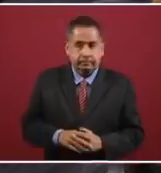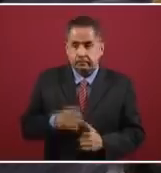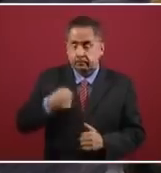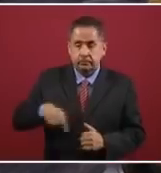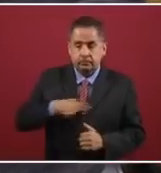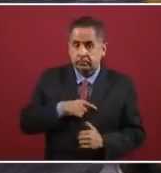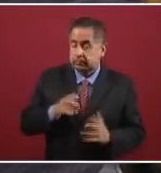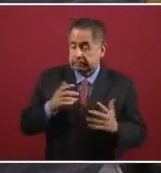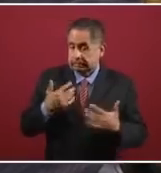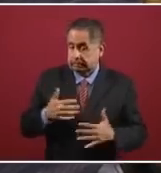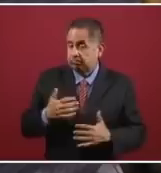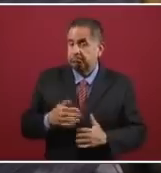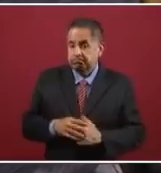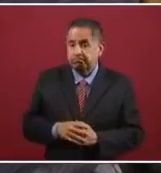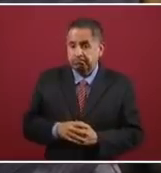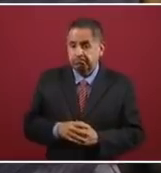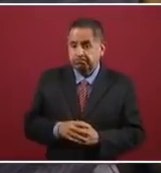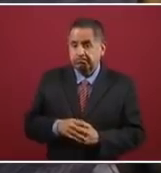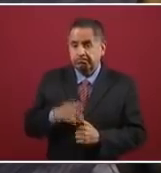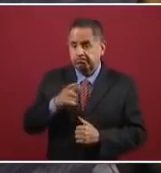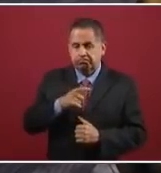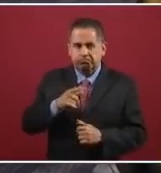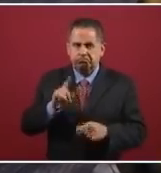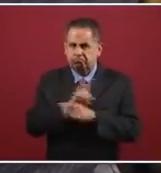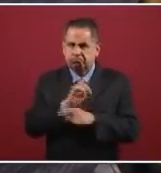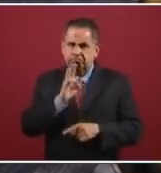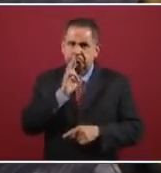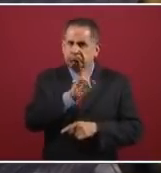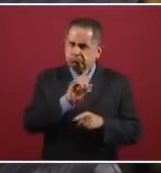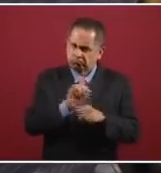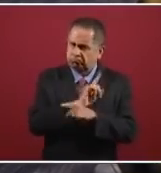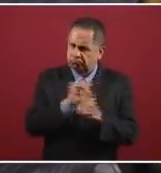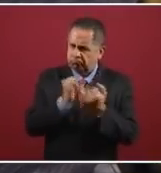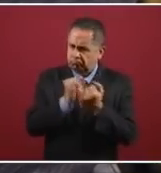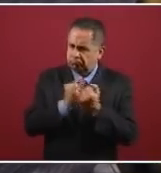nosotros íbamos a responder